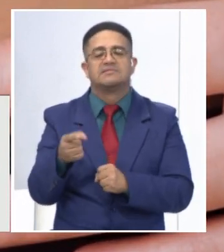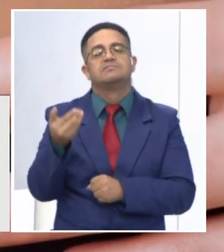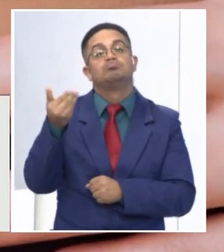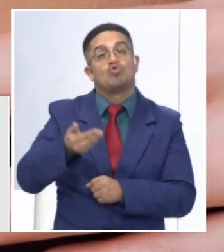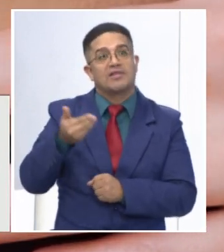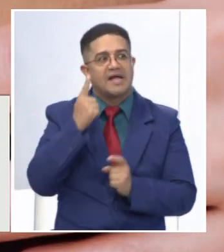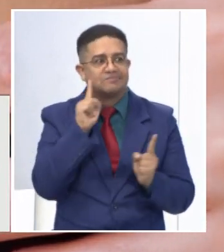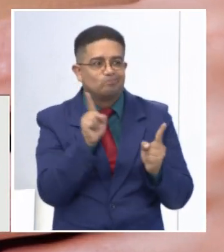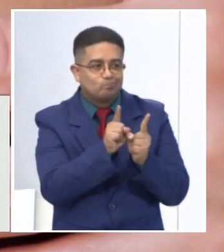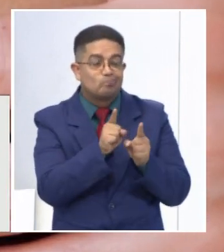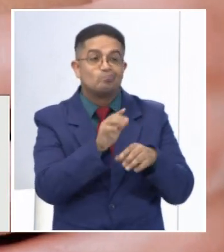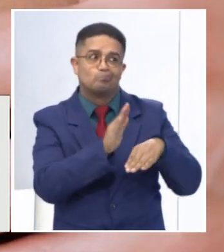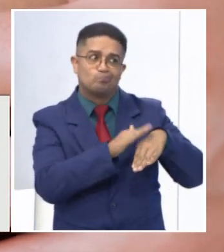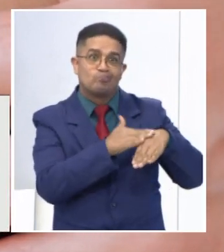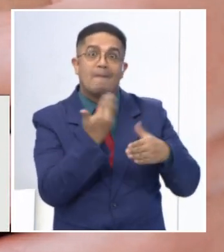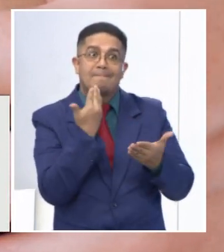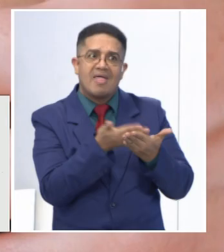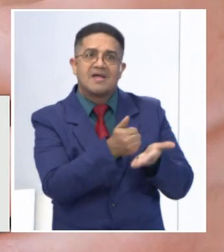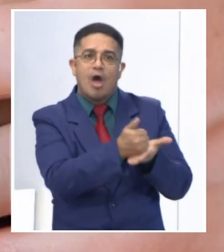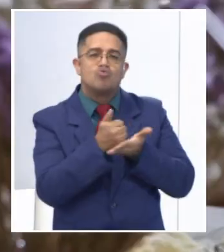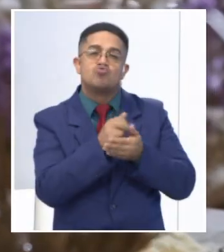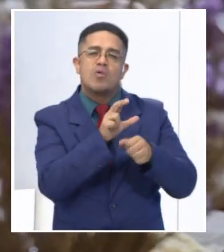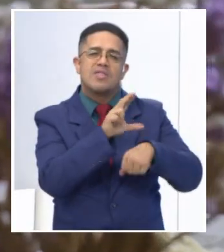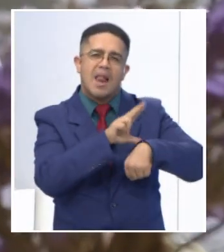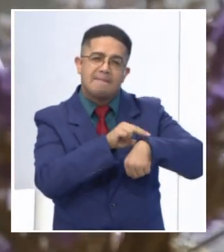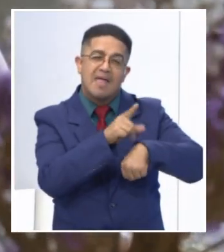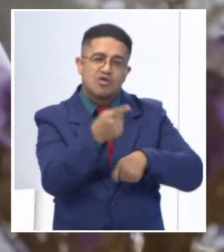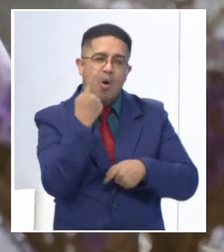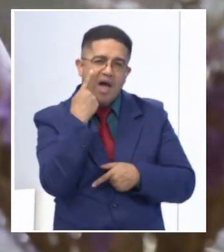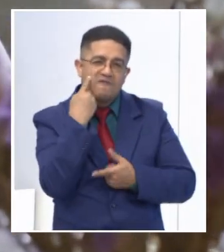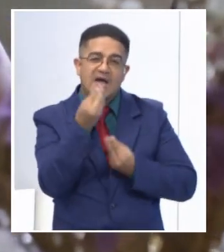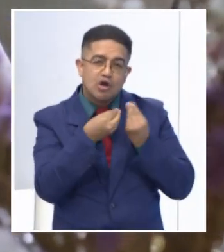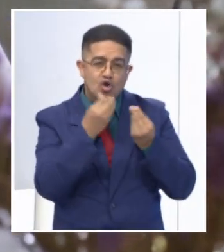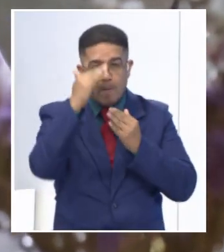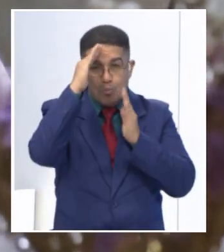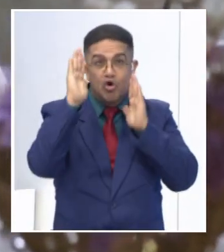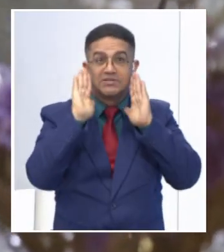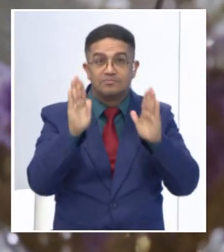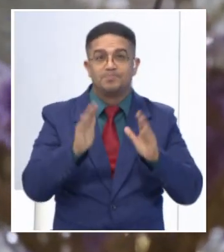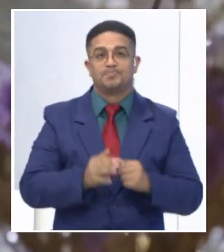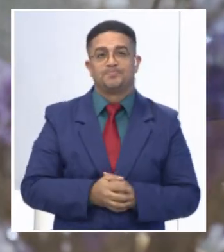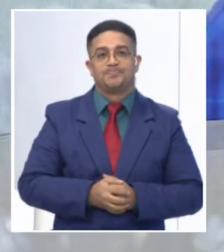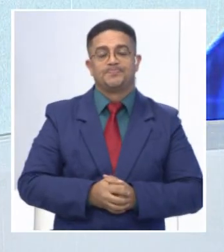para identificar la causa y determinar el mejor abordaje de la patología.